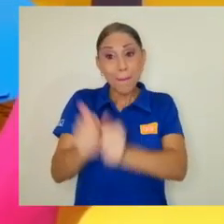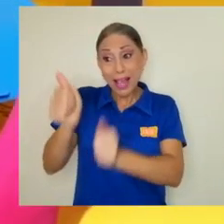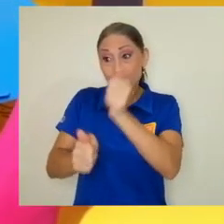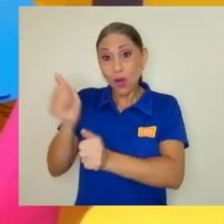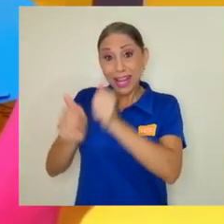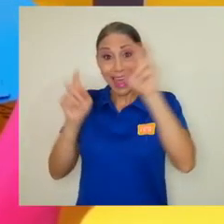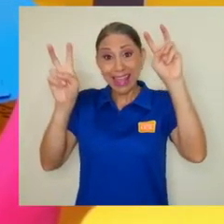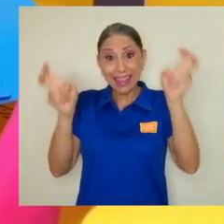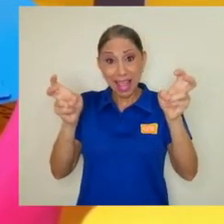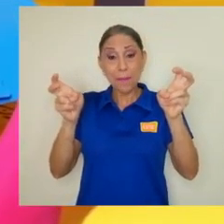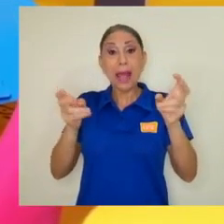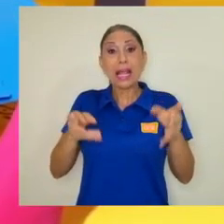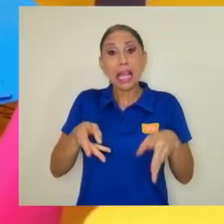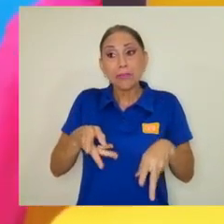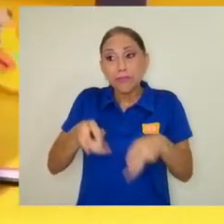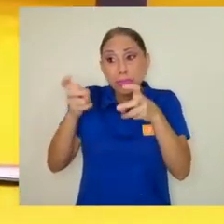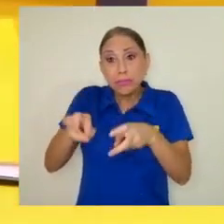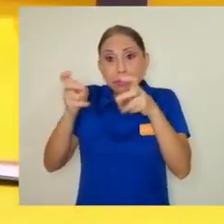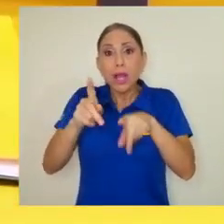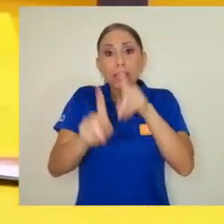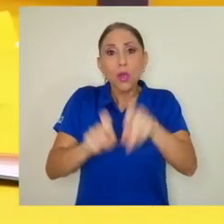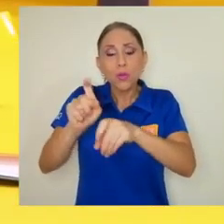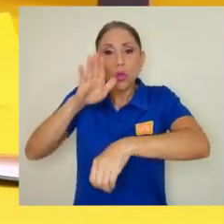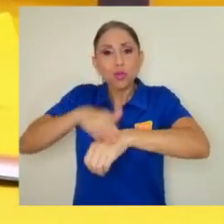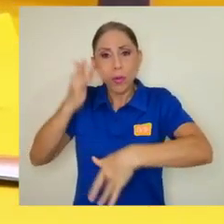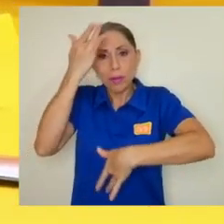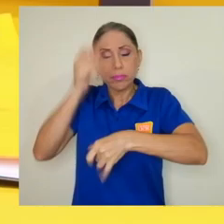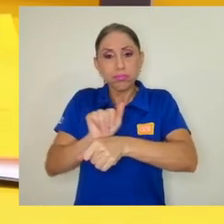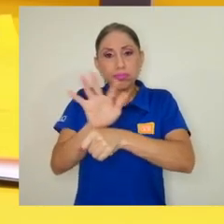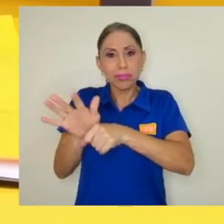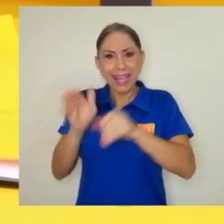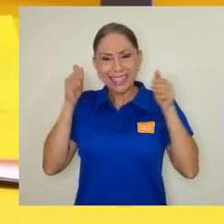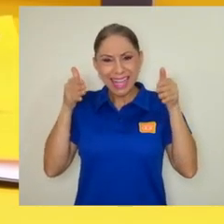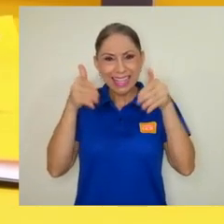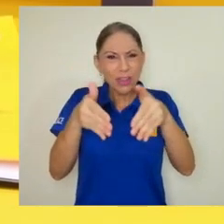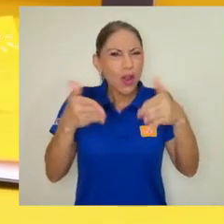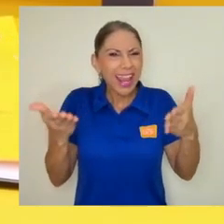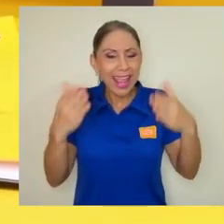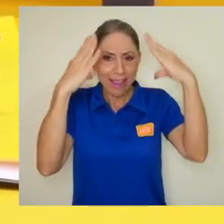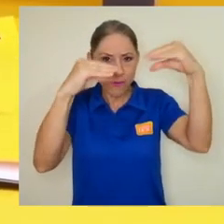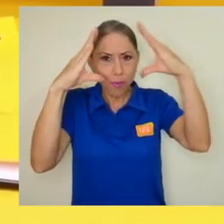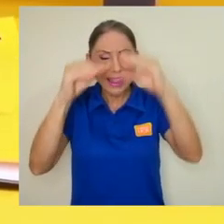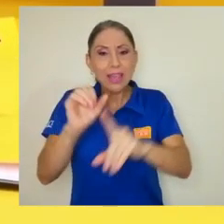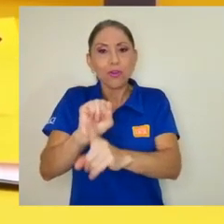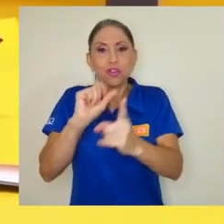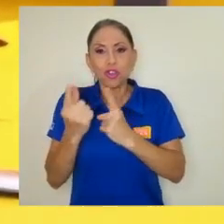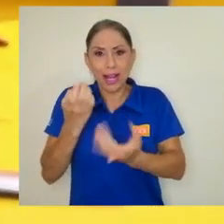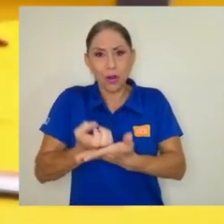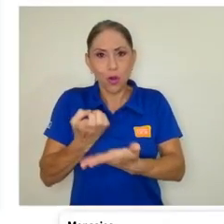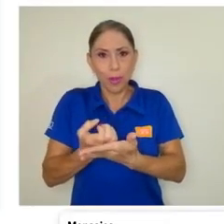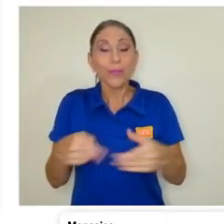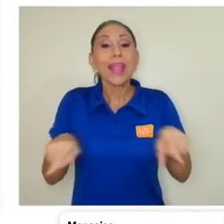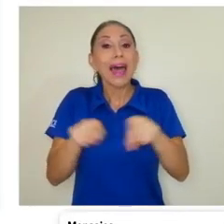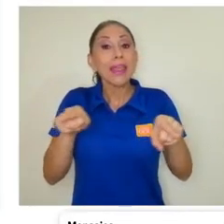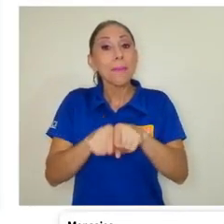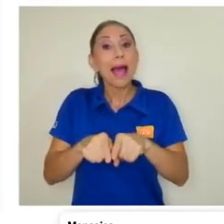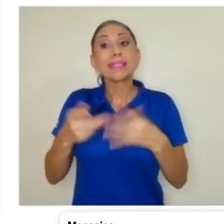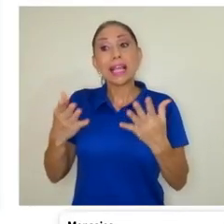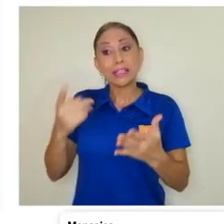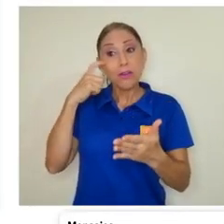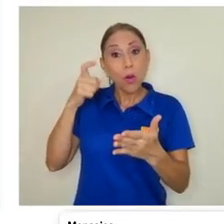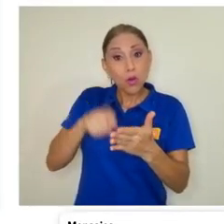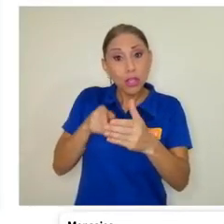analizamos cómo fue que se construyeron los nodos o los flujos de conversación de estos influenciadores.